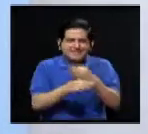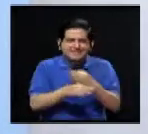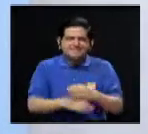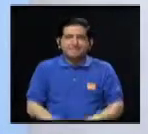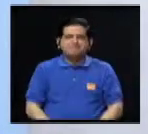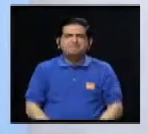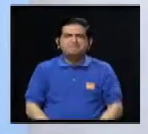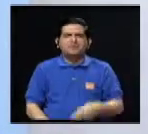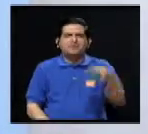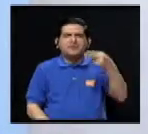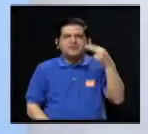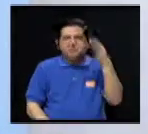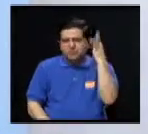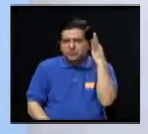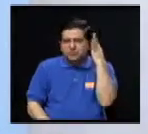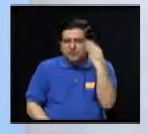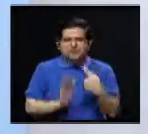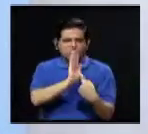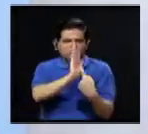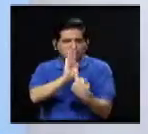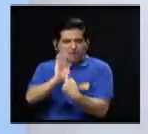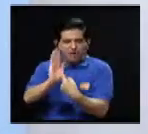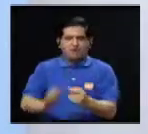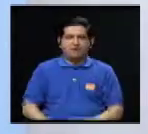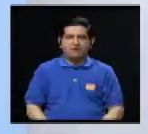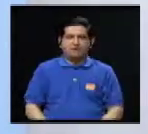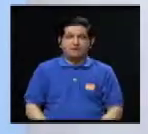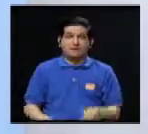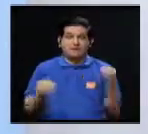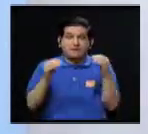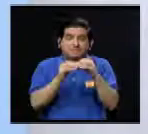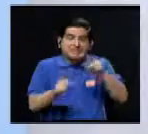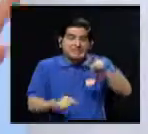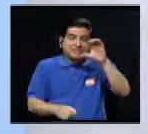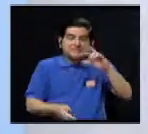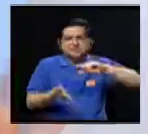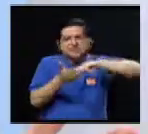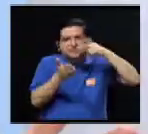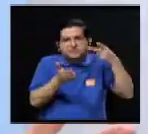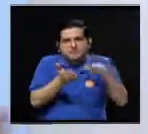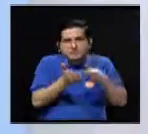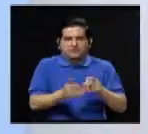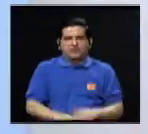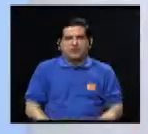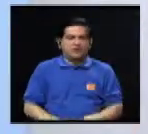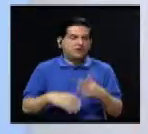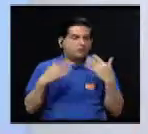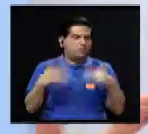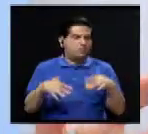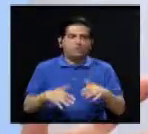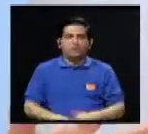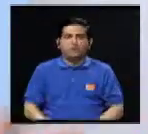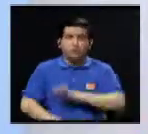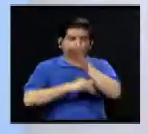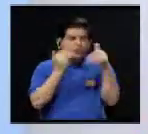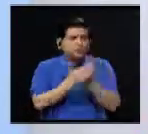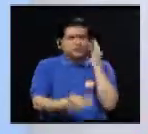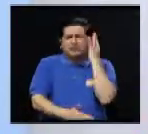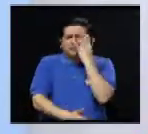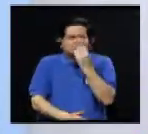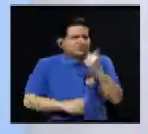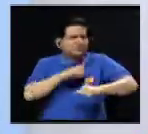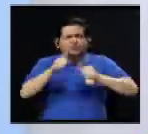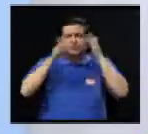de semblanza de algunas de estas mujeres. Más de 100 implicaba escoger, pero todas son impresionantemente hermosas